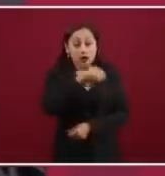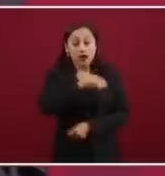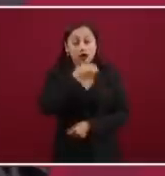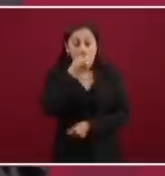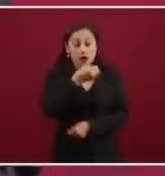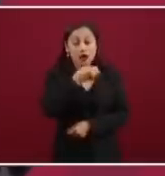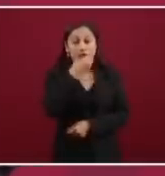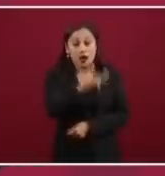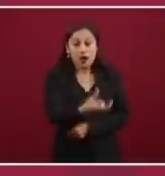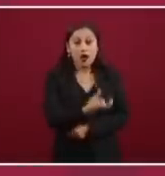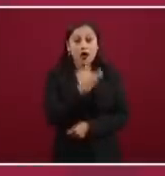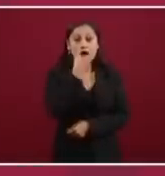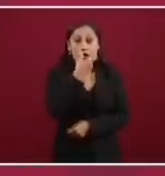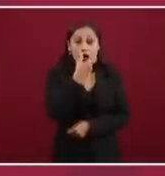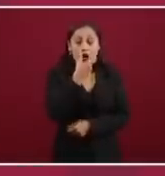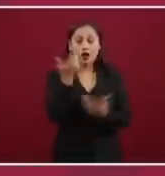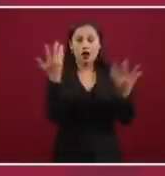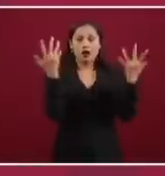misa